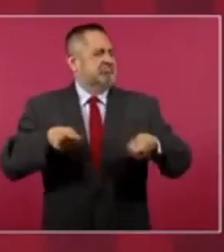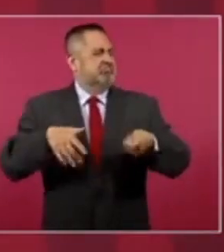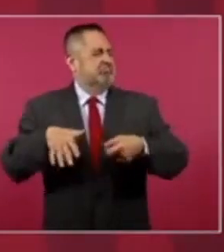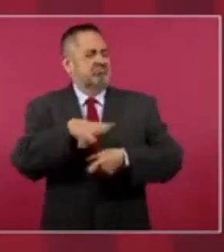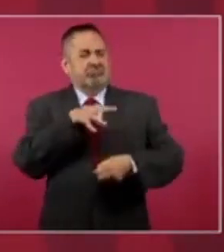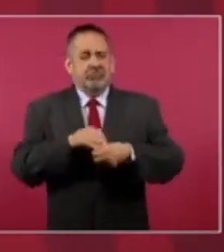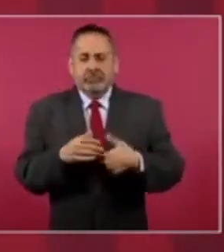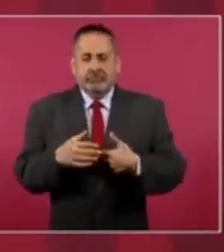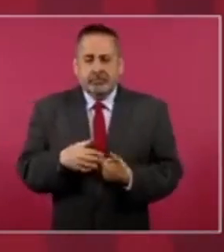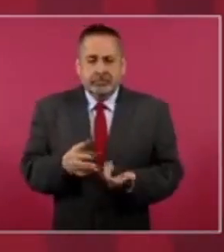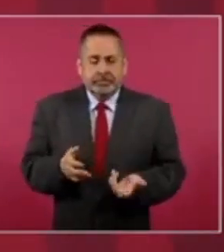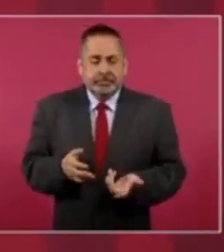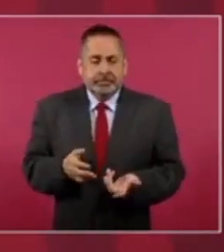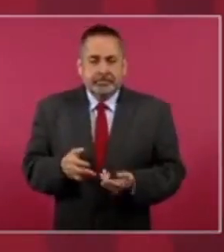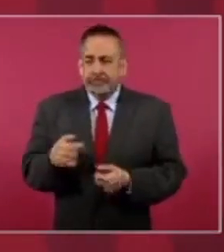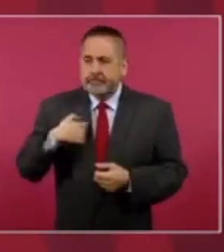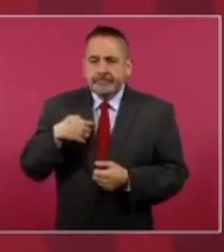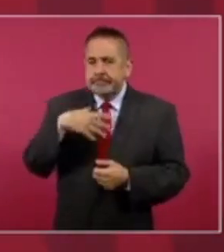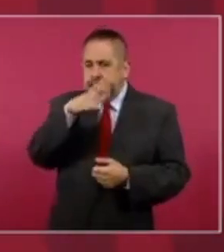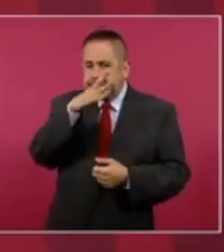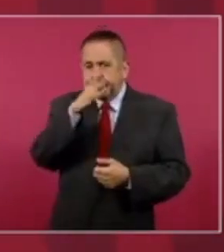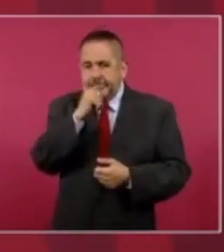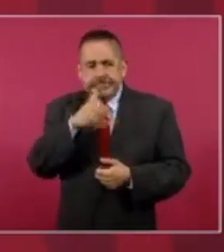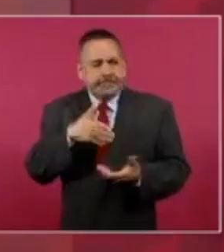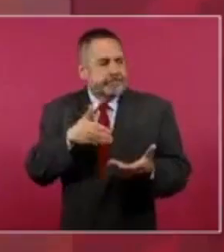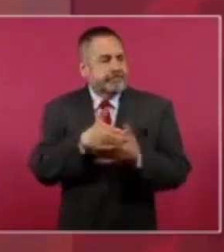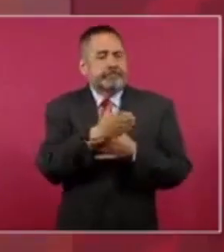porque yo no puedo